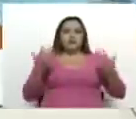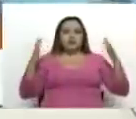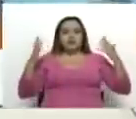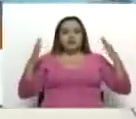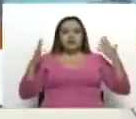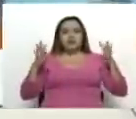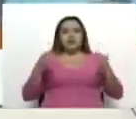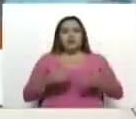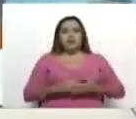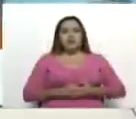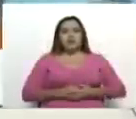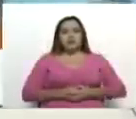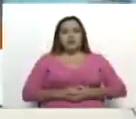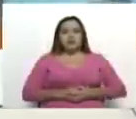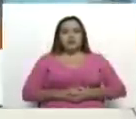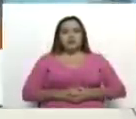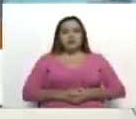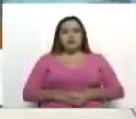y quiero